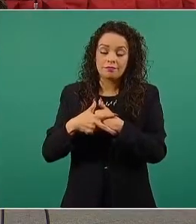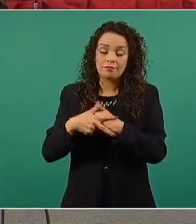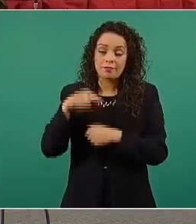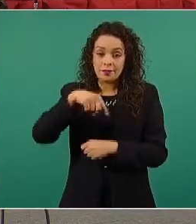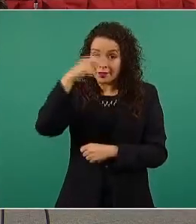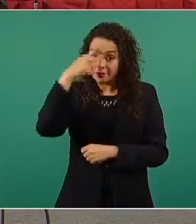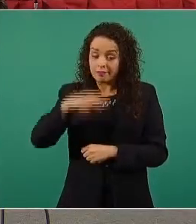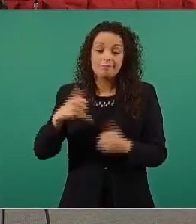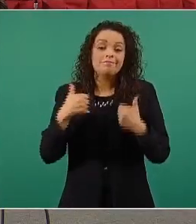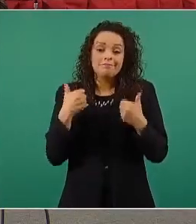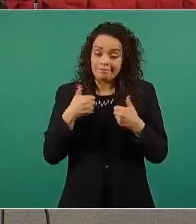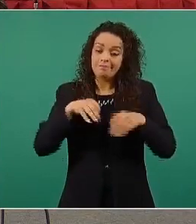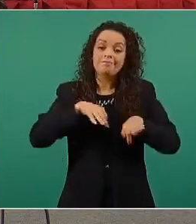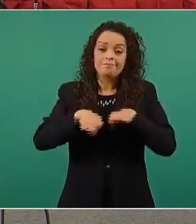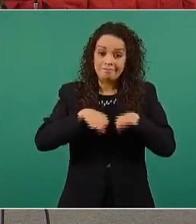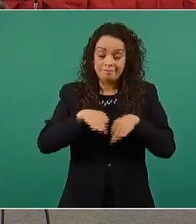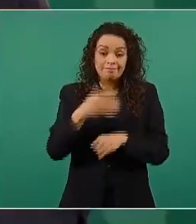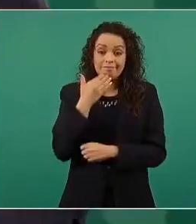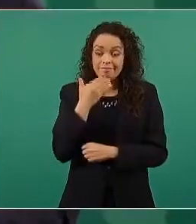trabajadores